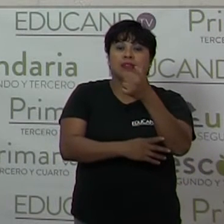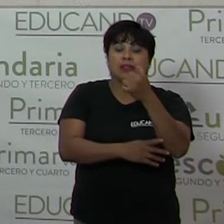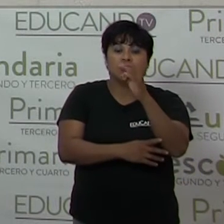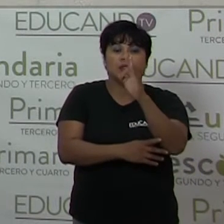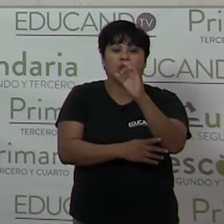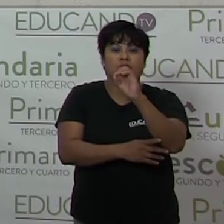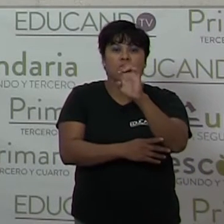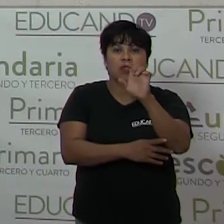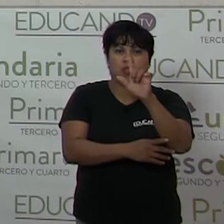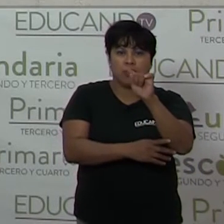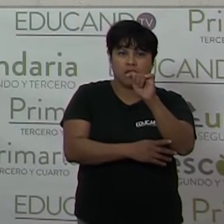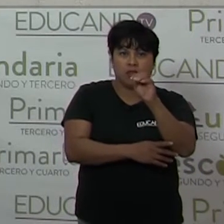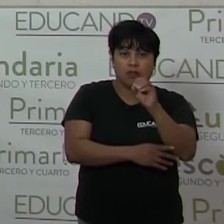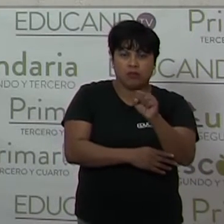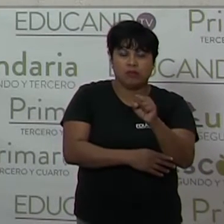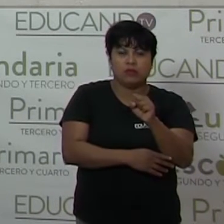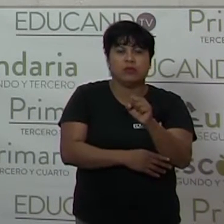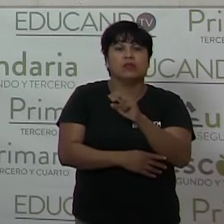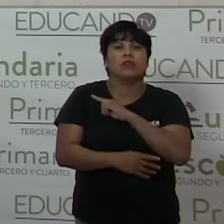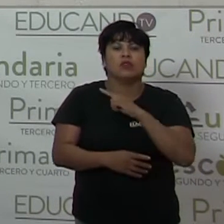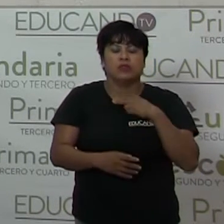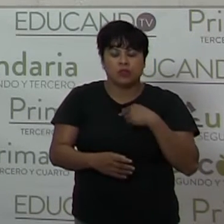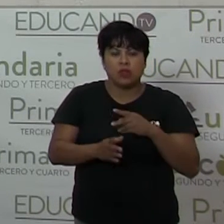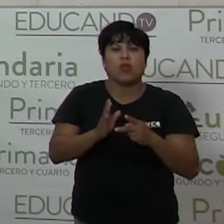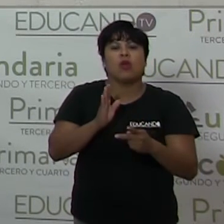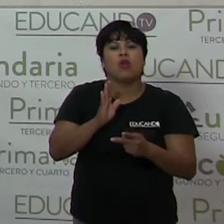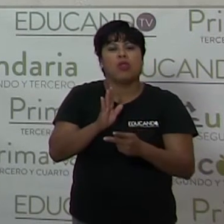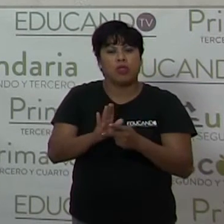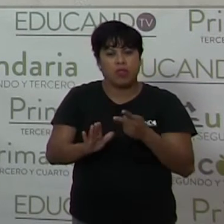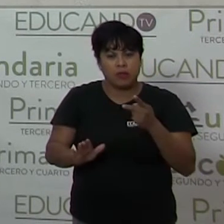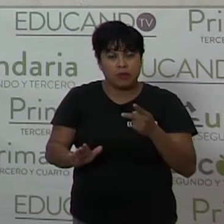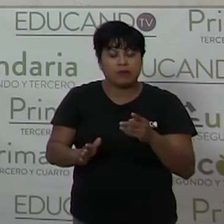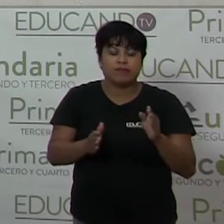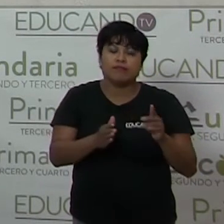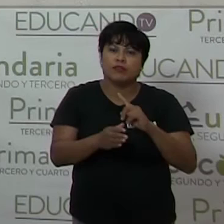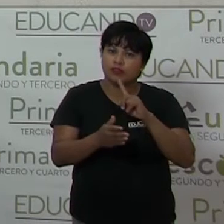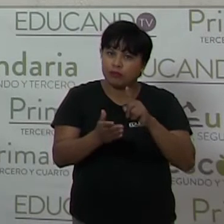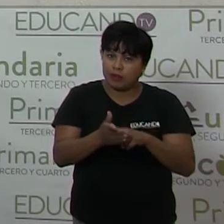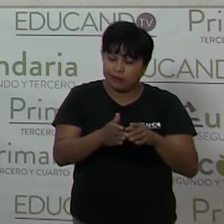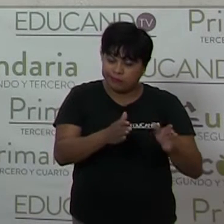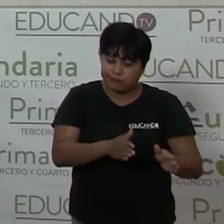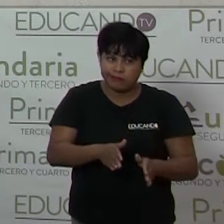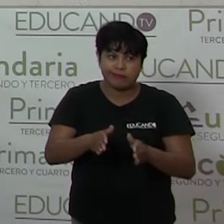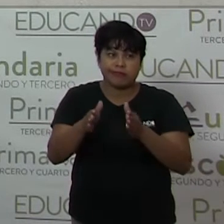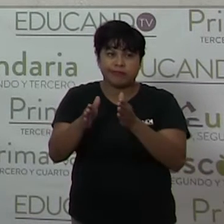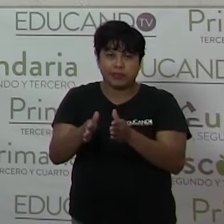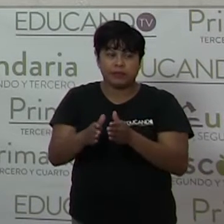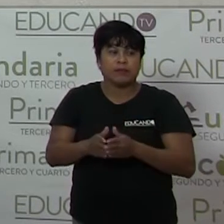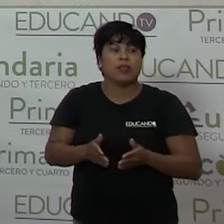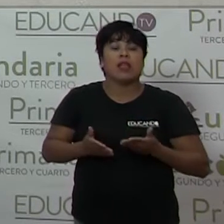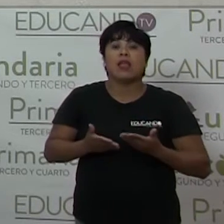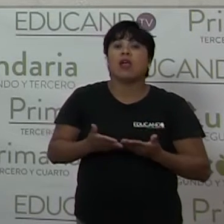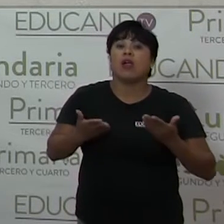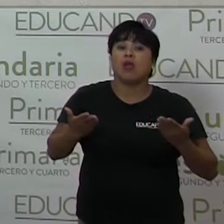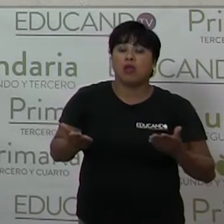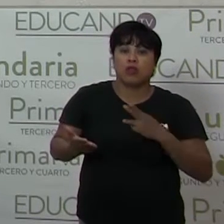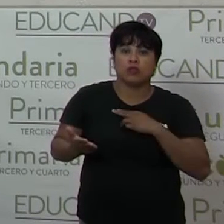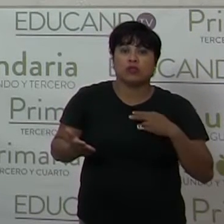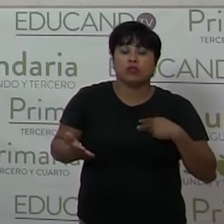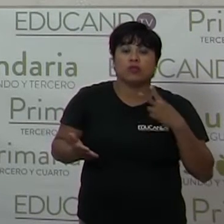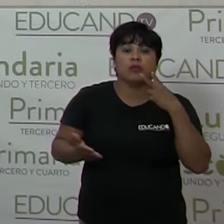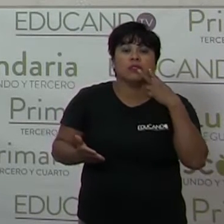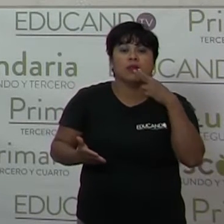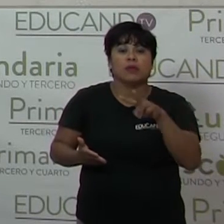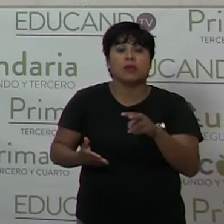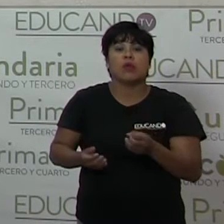folletos y los voy a volver a poner en su lugar ahora vamos a ver